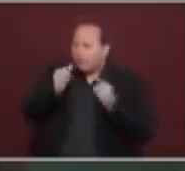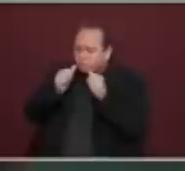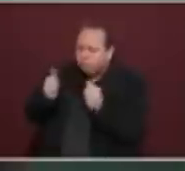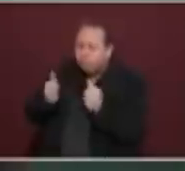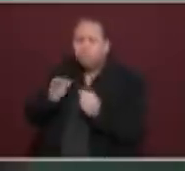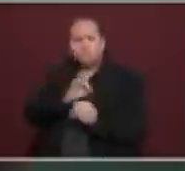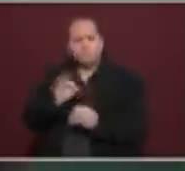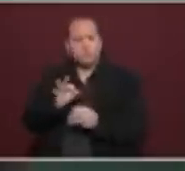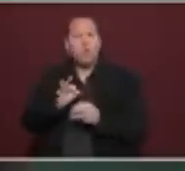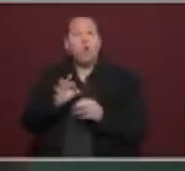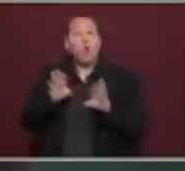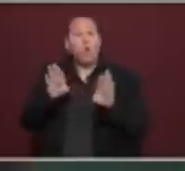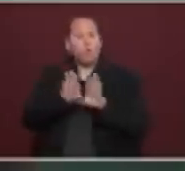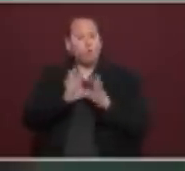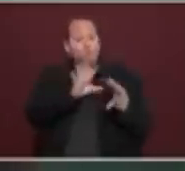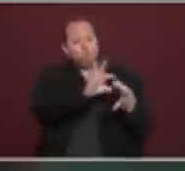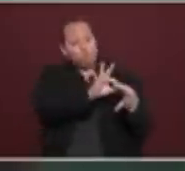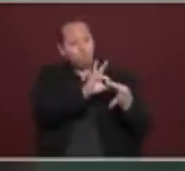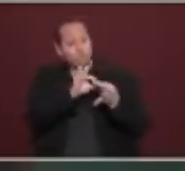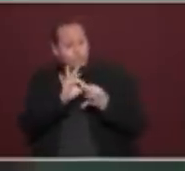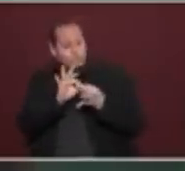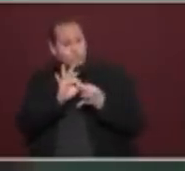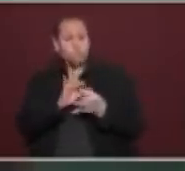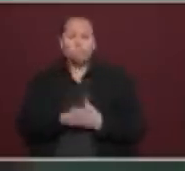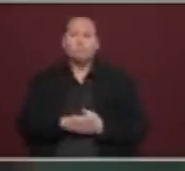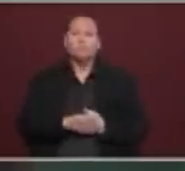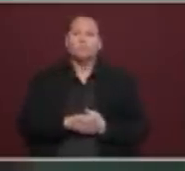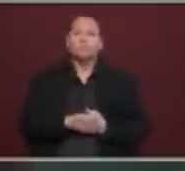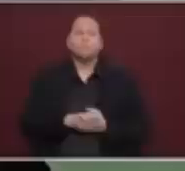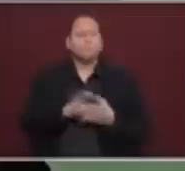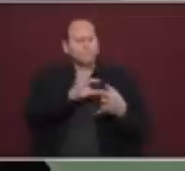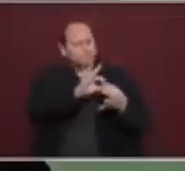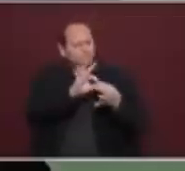conjunto d